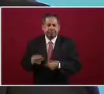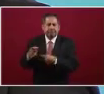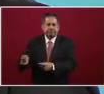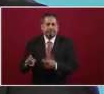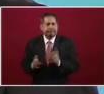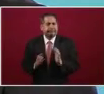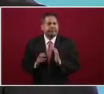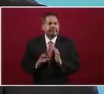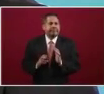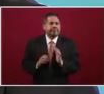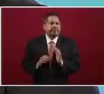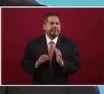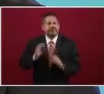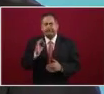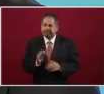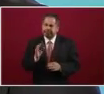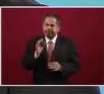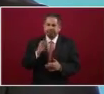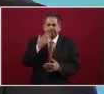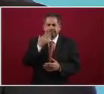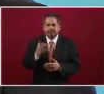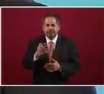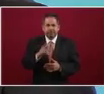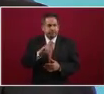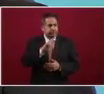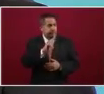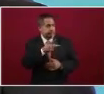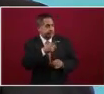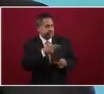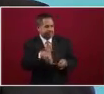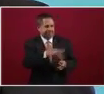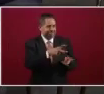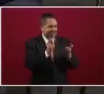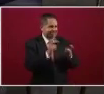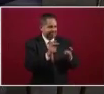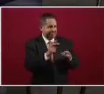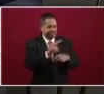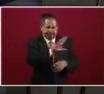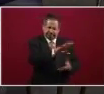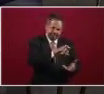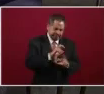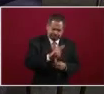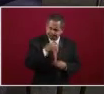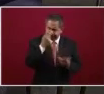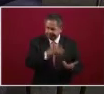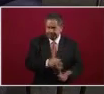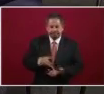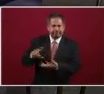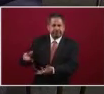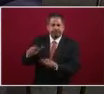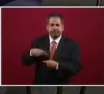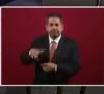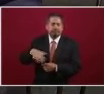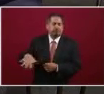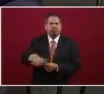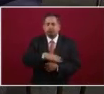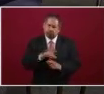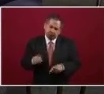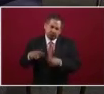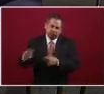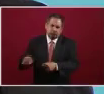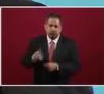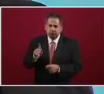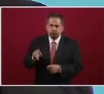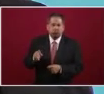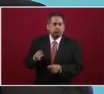muy puntuales de devolverle al pueblo lo robado y que sean recursos para